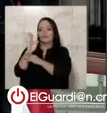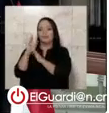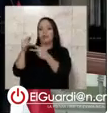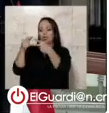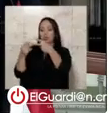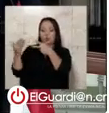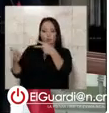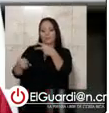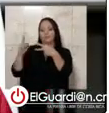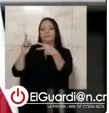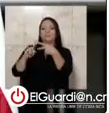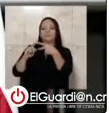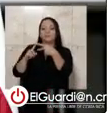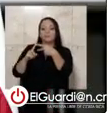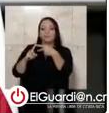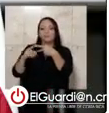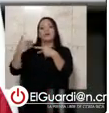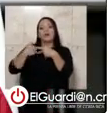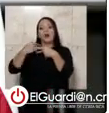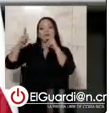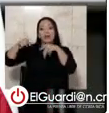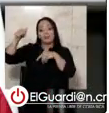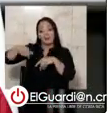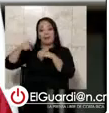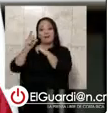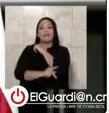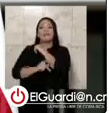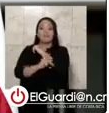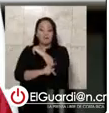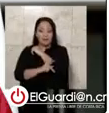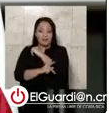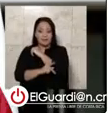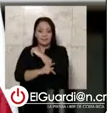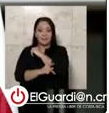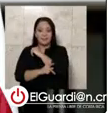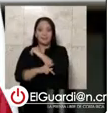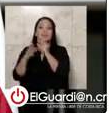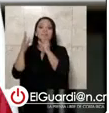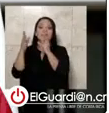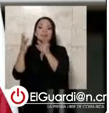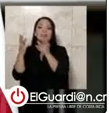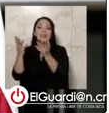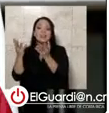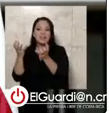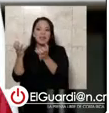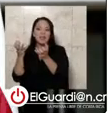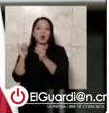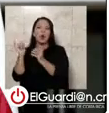partes. Una, hay gente en este país que quiere hacer eso un tema Costa